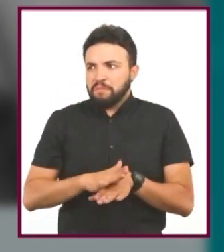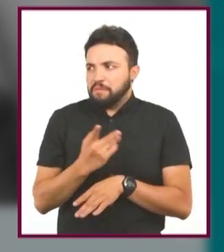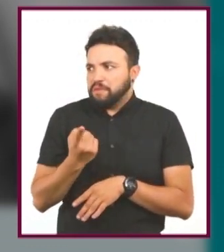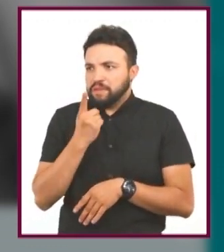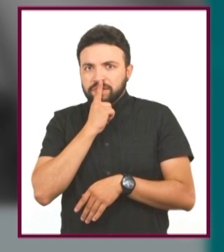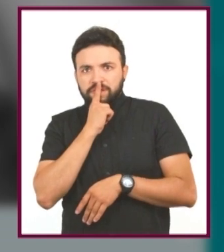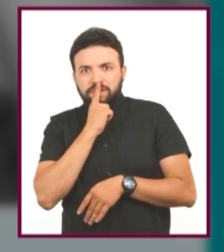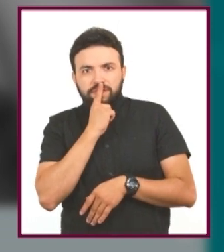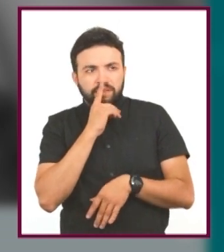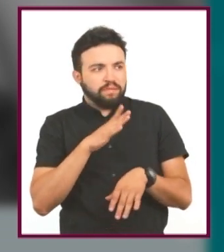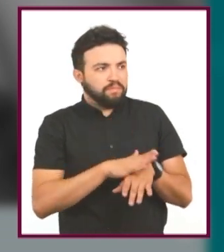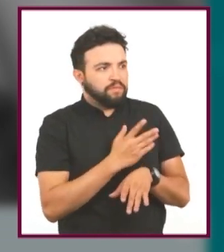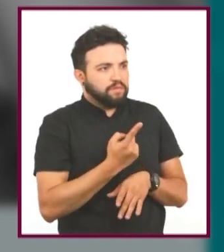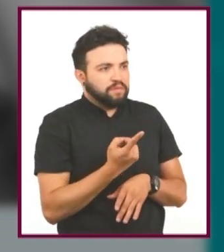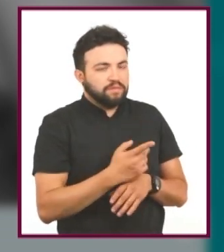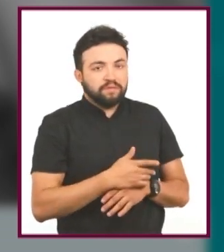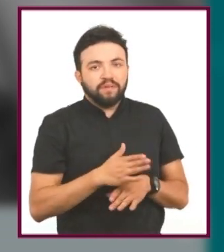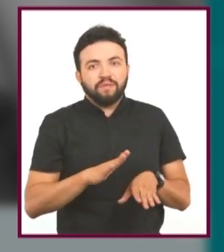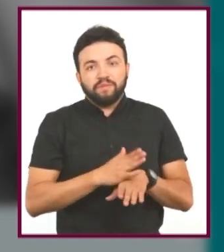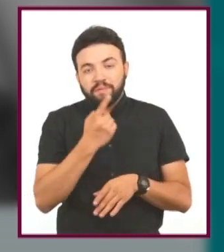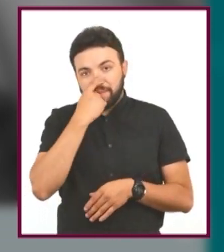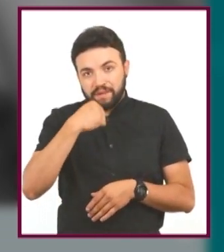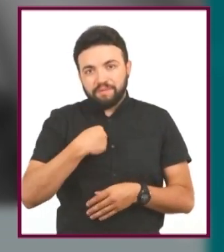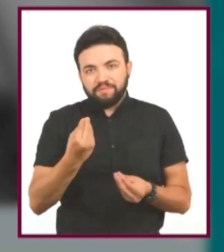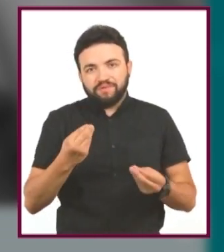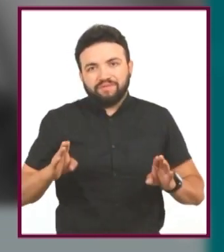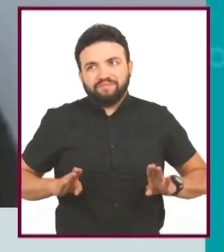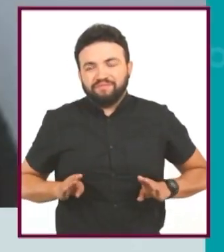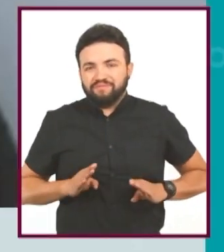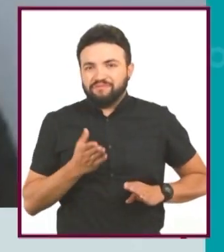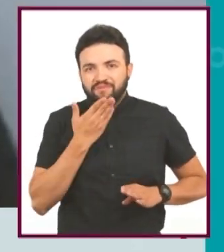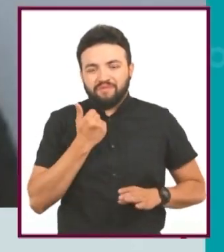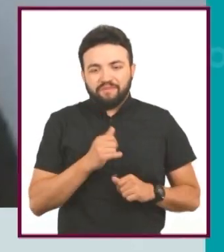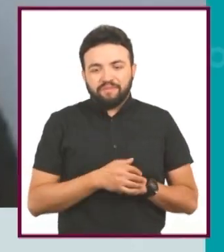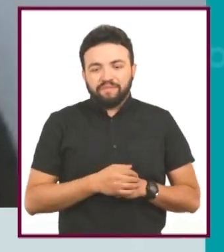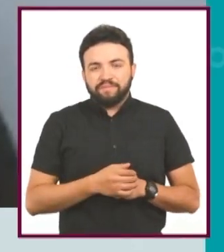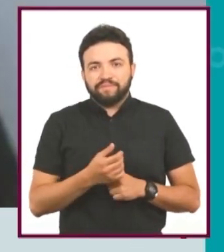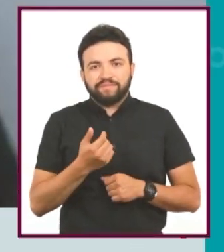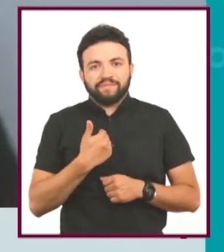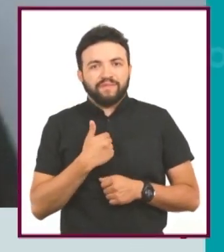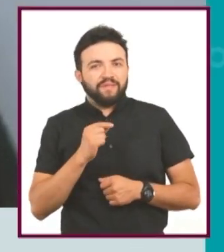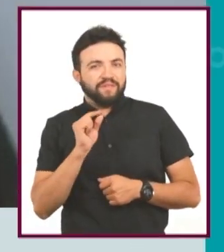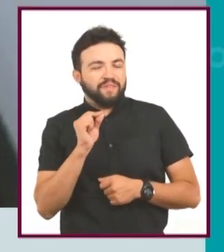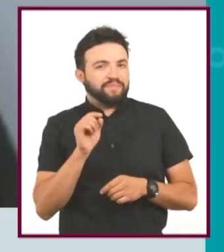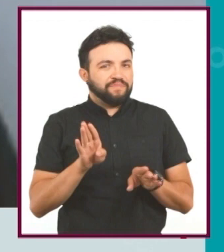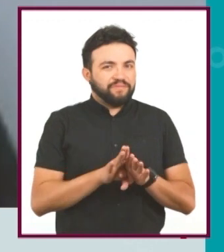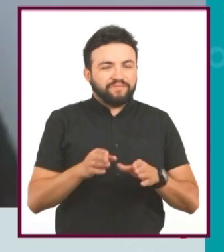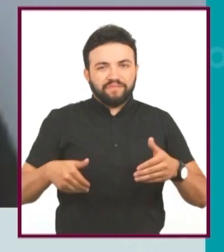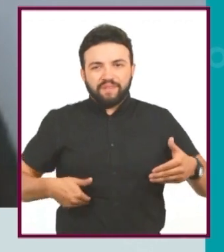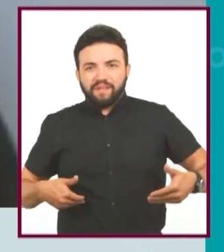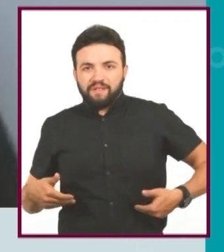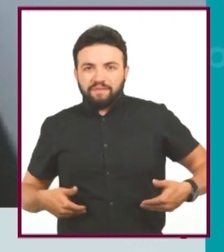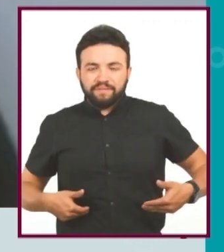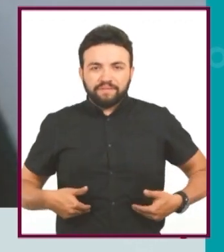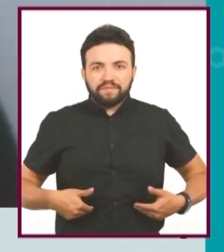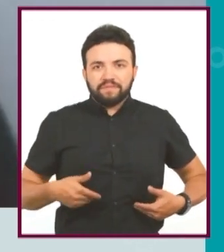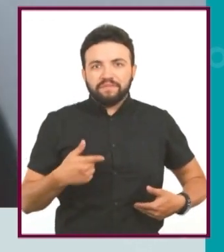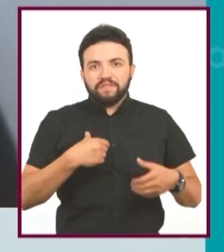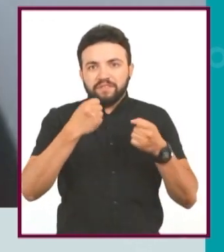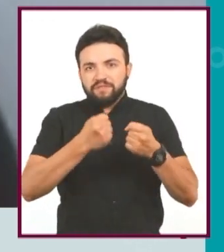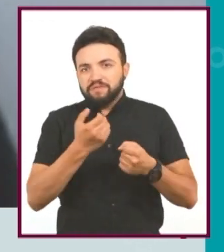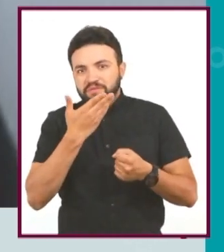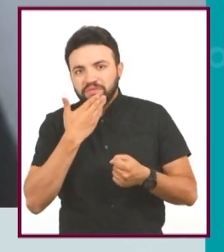¿y por qué se callan? Porque es muy incómodo para mí. Me siento incómoda o insegura